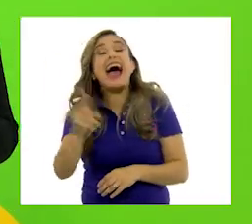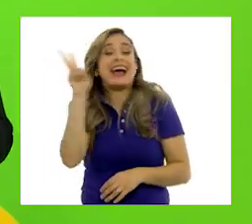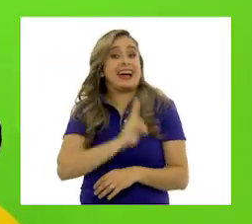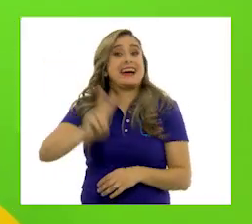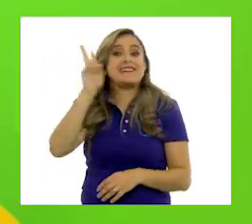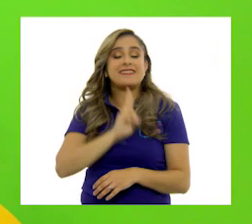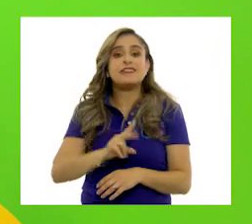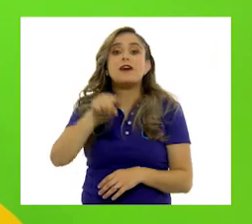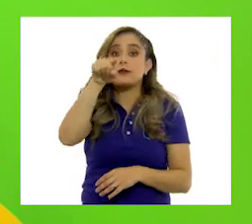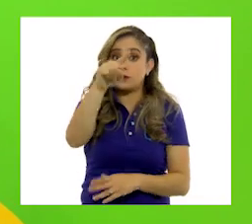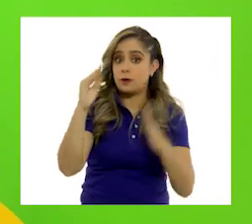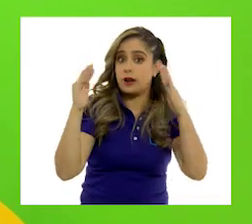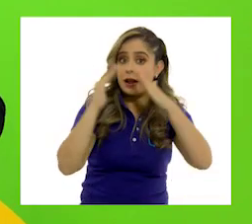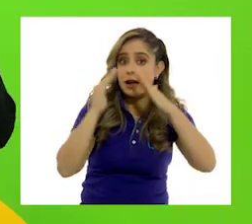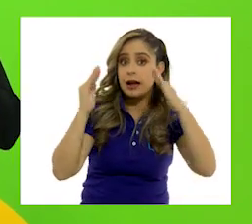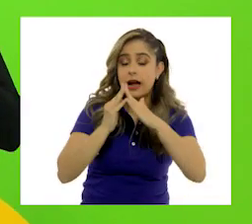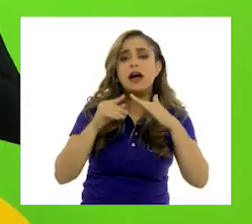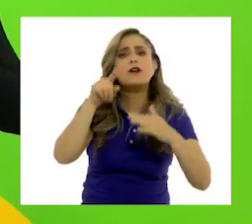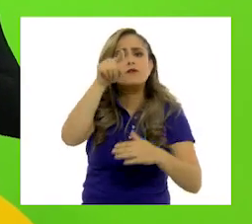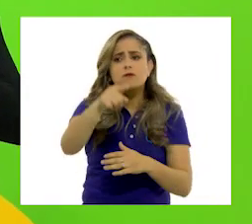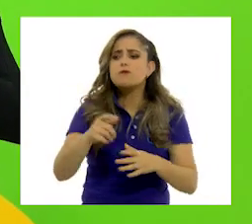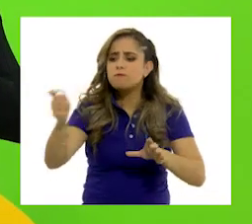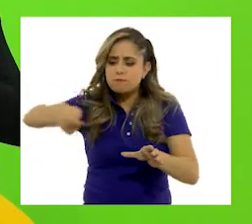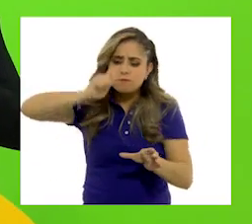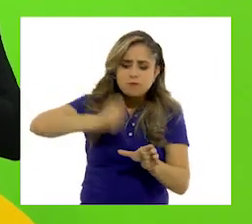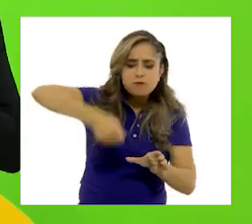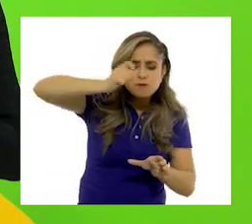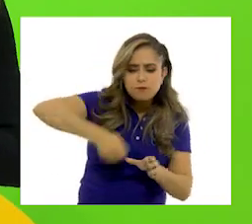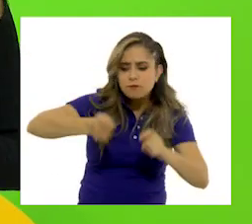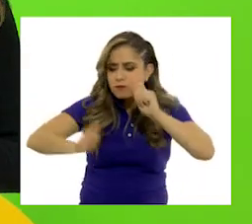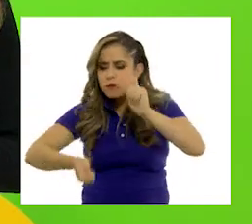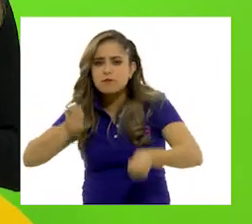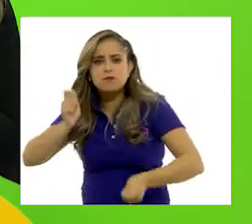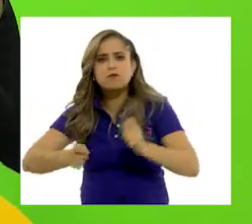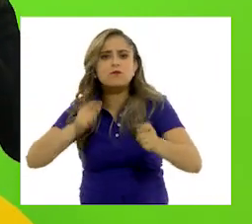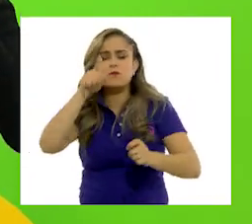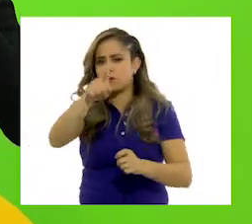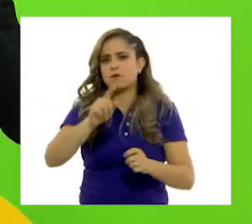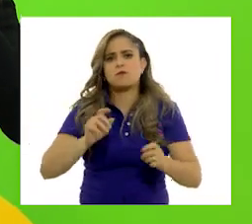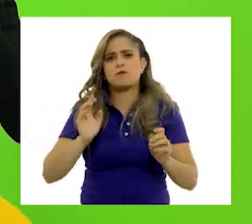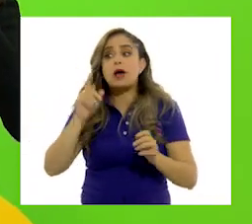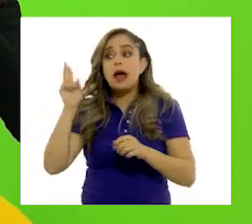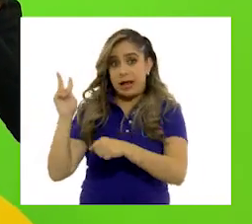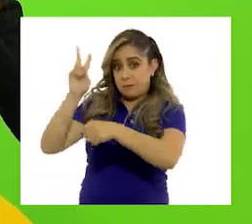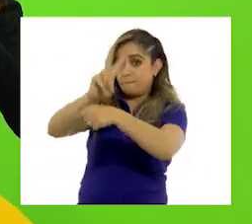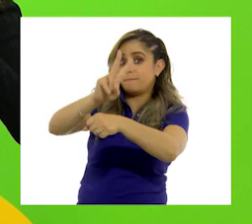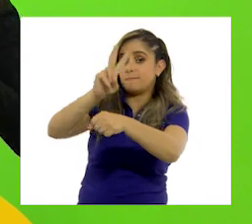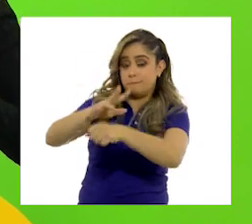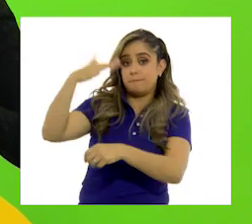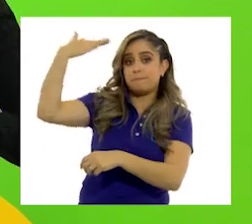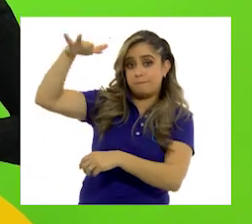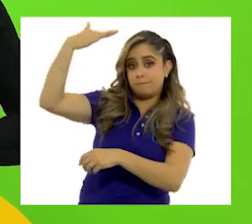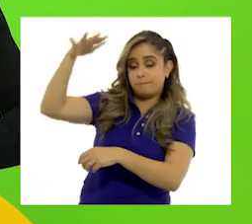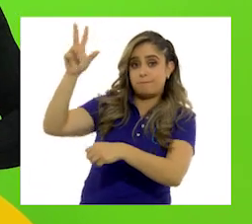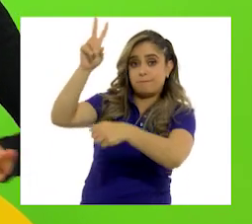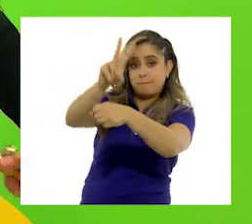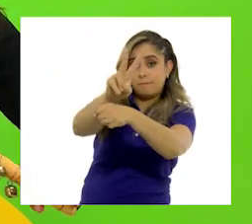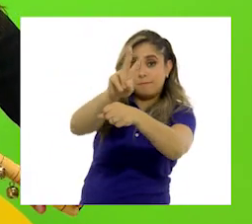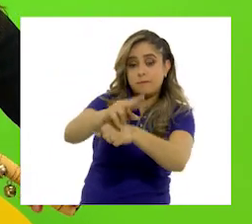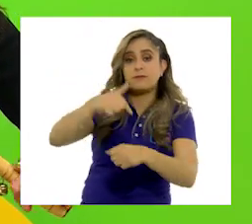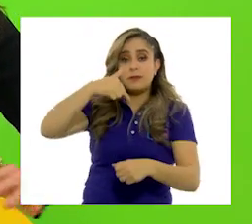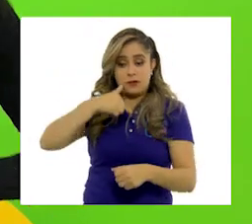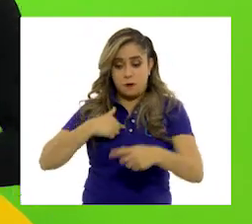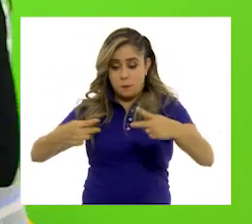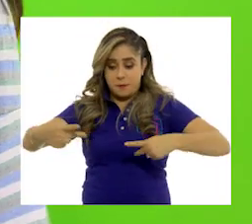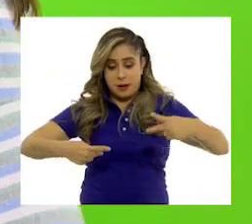intentarlo. Ustedes en casa vayan por algo con que poder percutir. Eso sí, con supervisión de un adulto en lo que nosotros preparamos